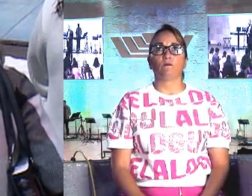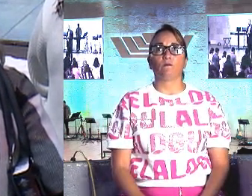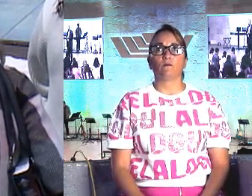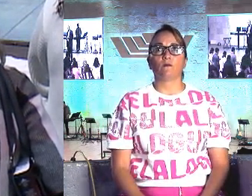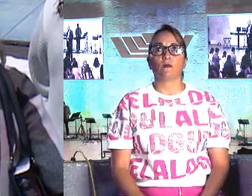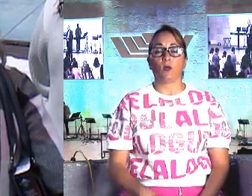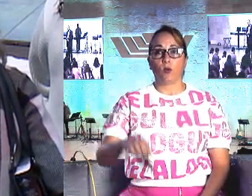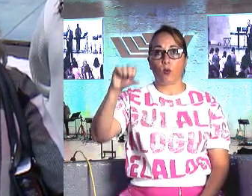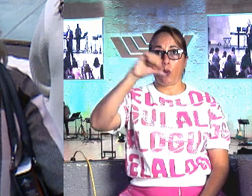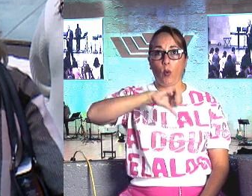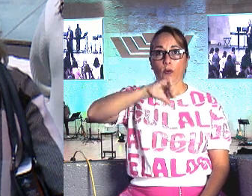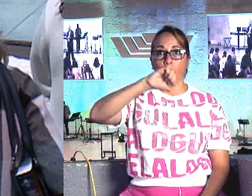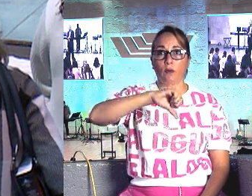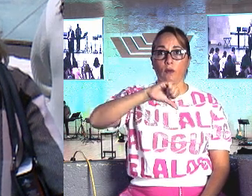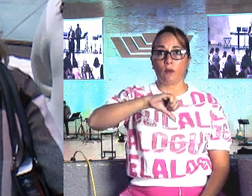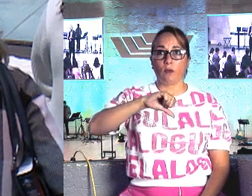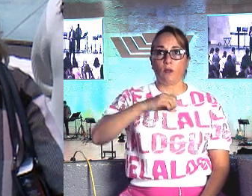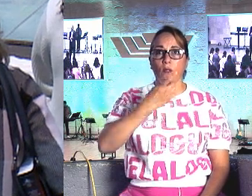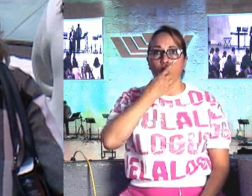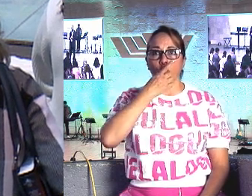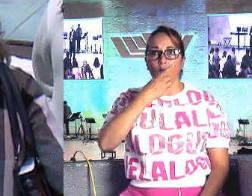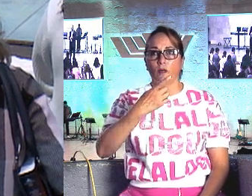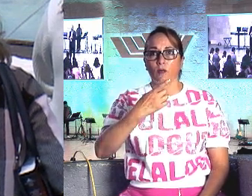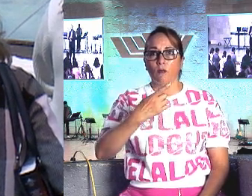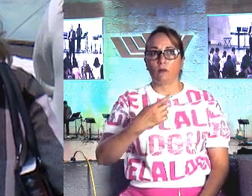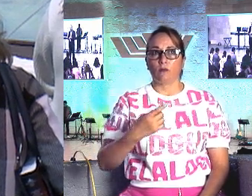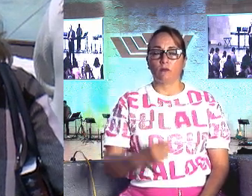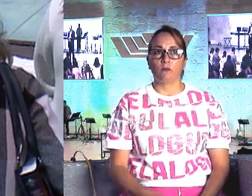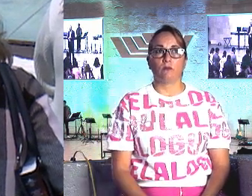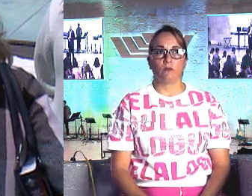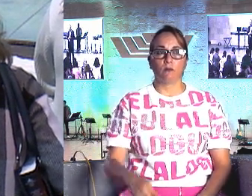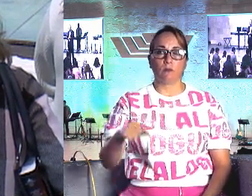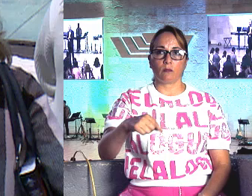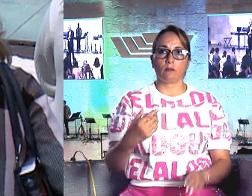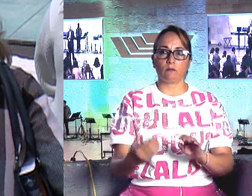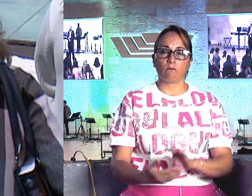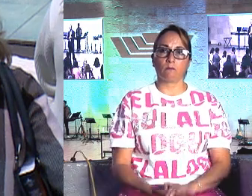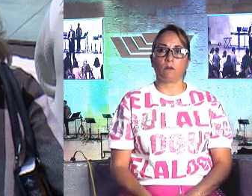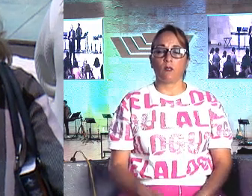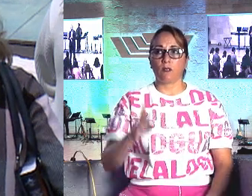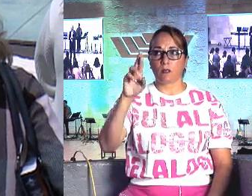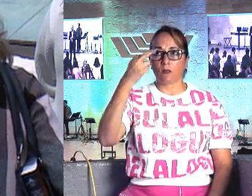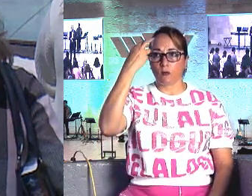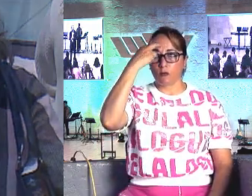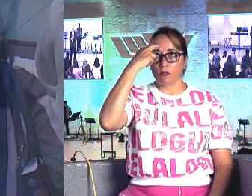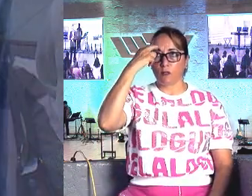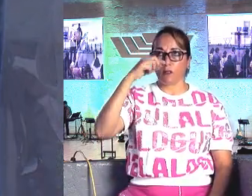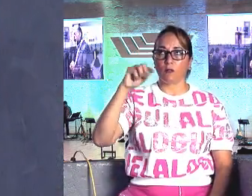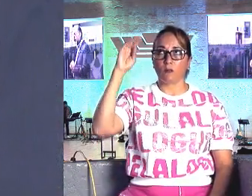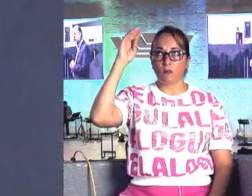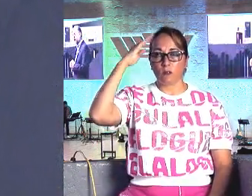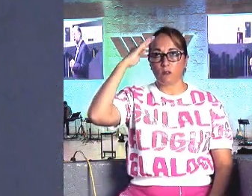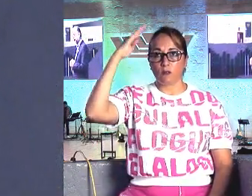Y hoy públicamente quiero reconocer que tú, Señor